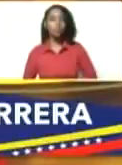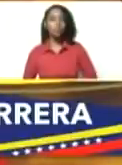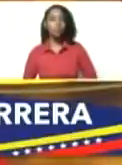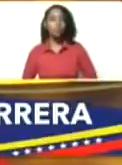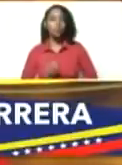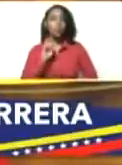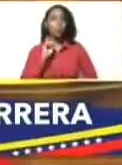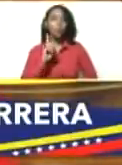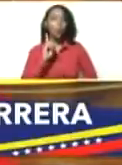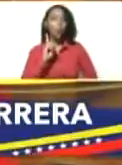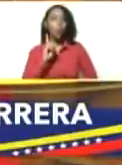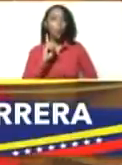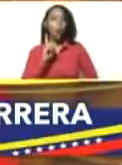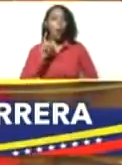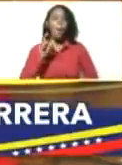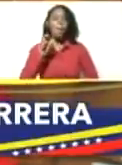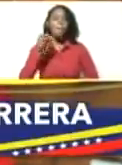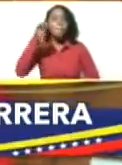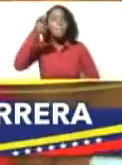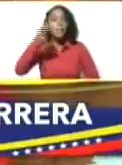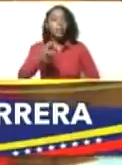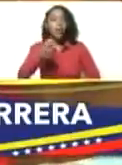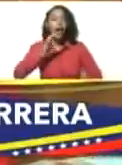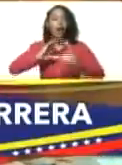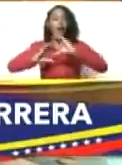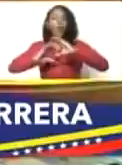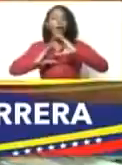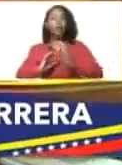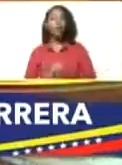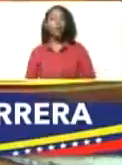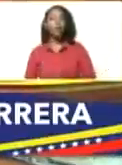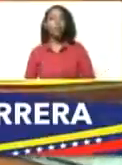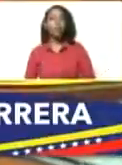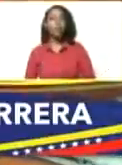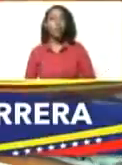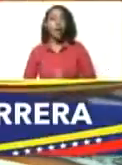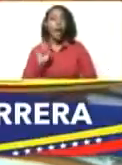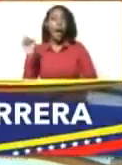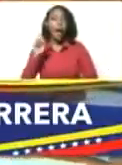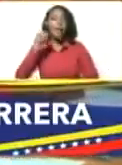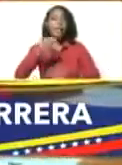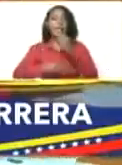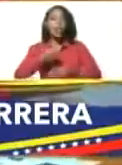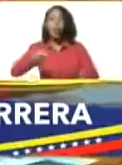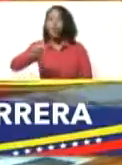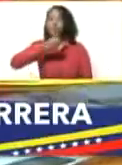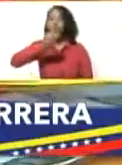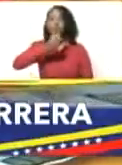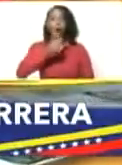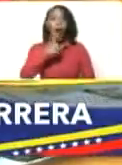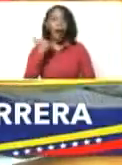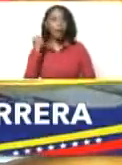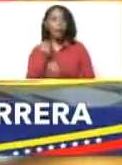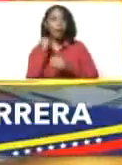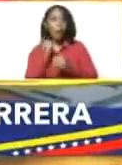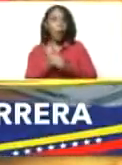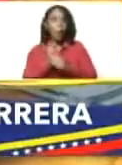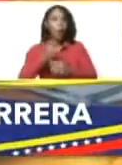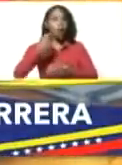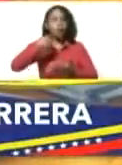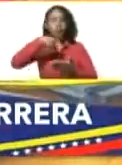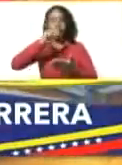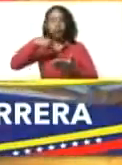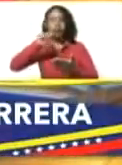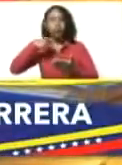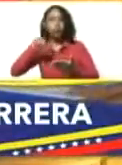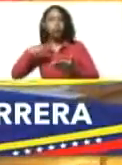un apóstol de la comunicación. Hizo del periodismo, hizo de su pluma,